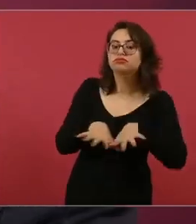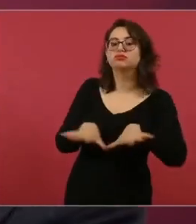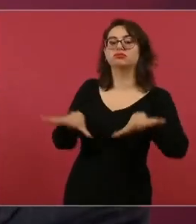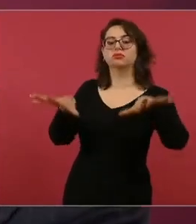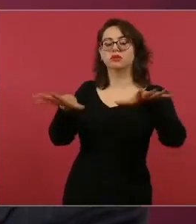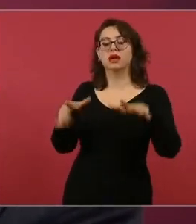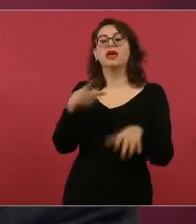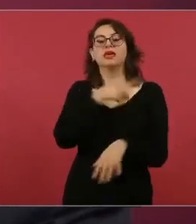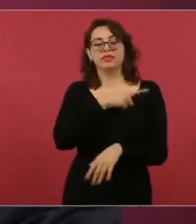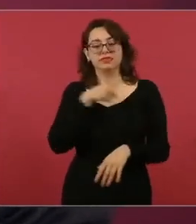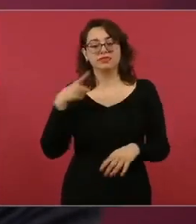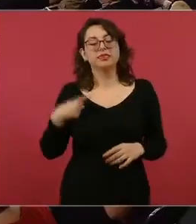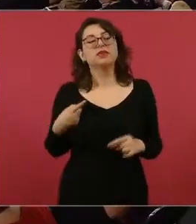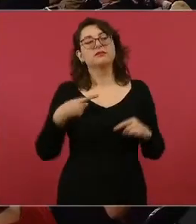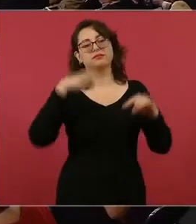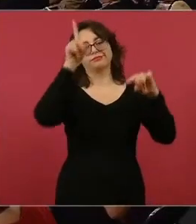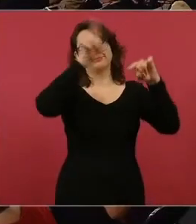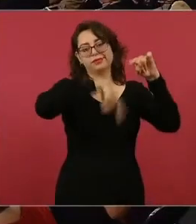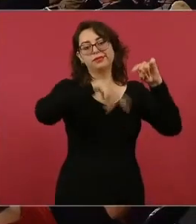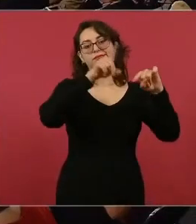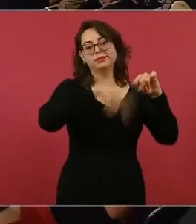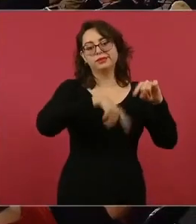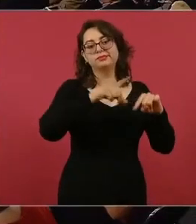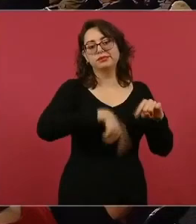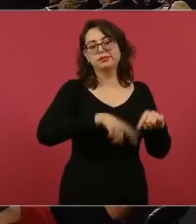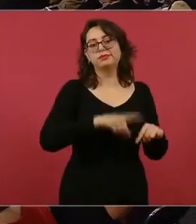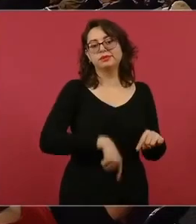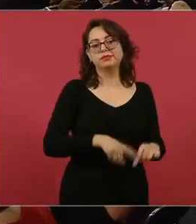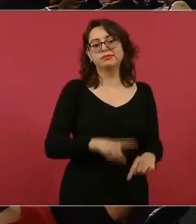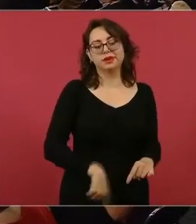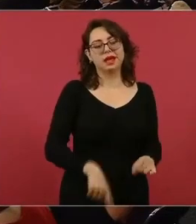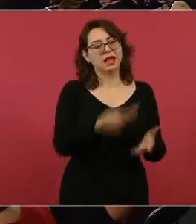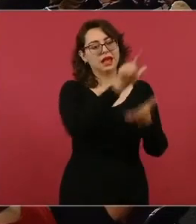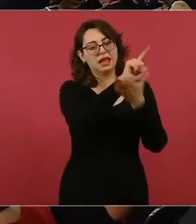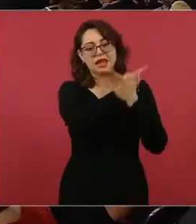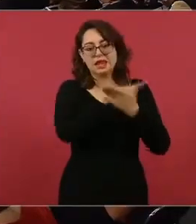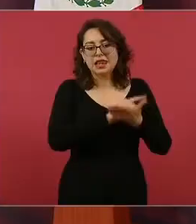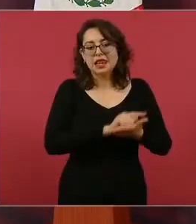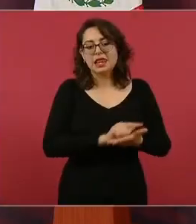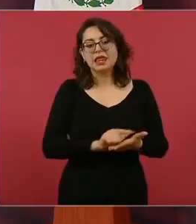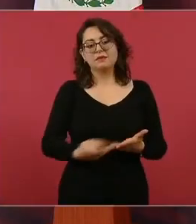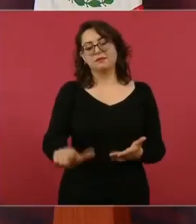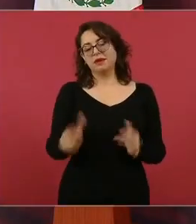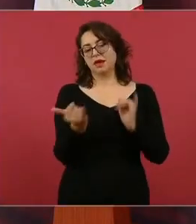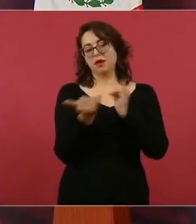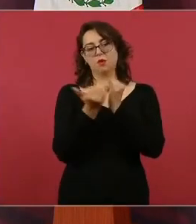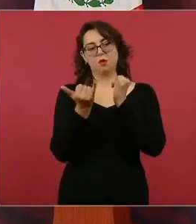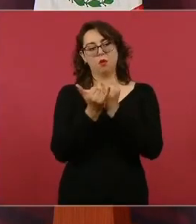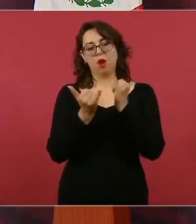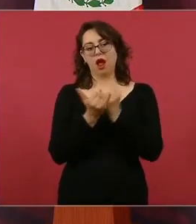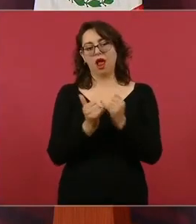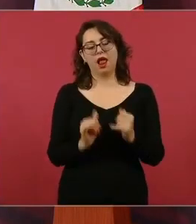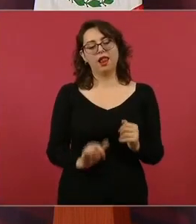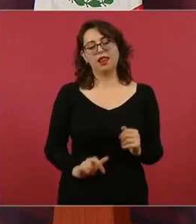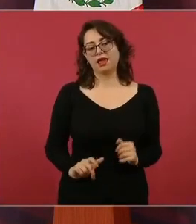Y hay que limpiarla así, de arriba para abajo, como se limpian las escaleras.